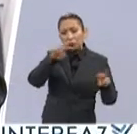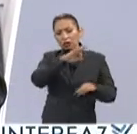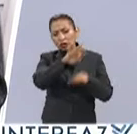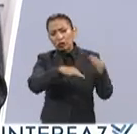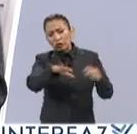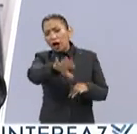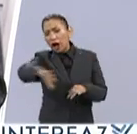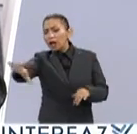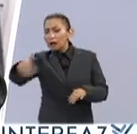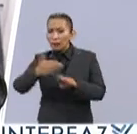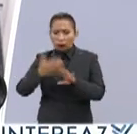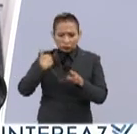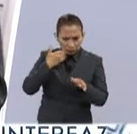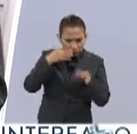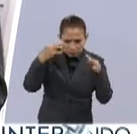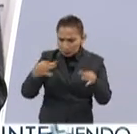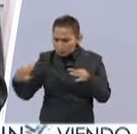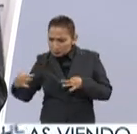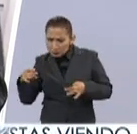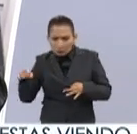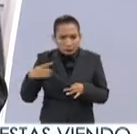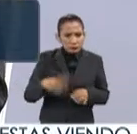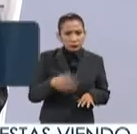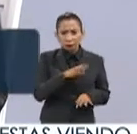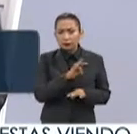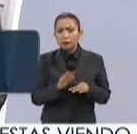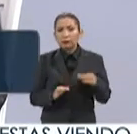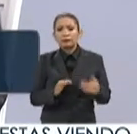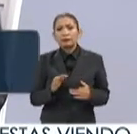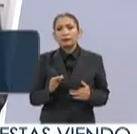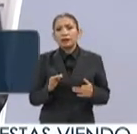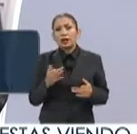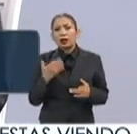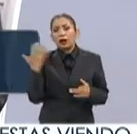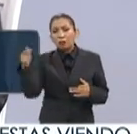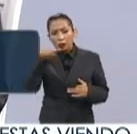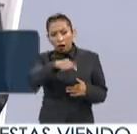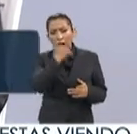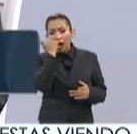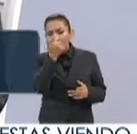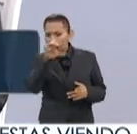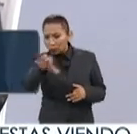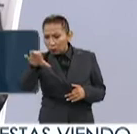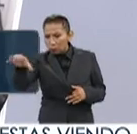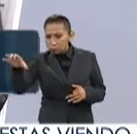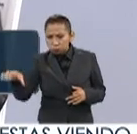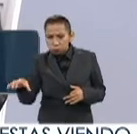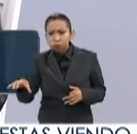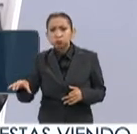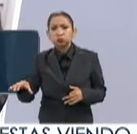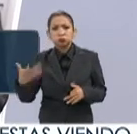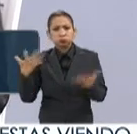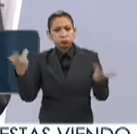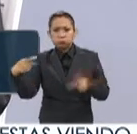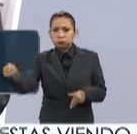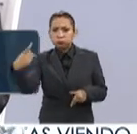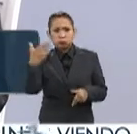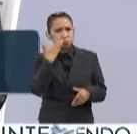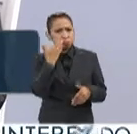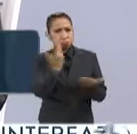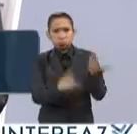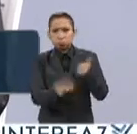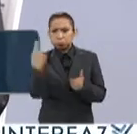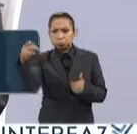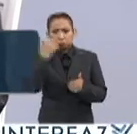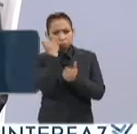han sido bastante consistentes, han tenido todas estudiantes que han realizado exitosamente